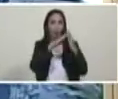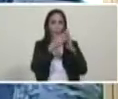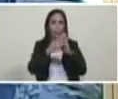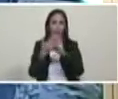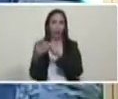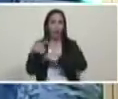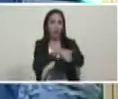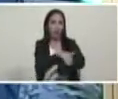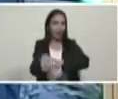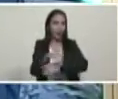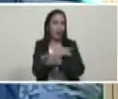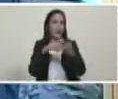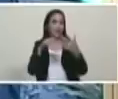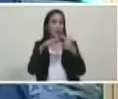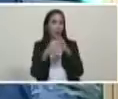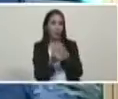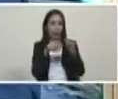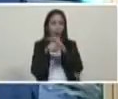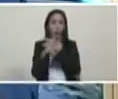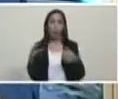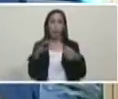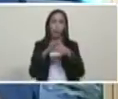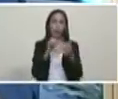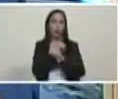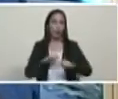calles, en unión cívico-militar.